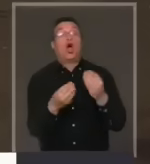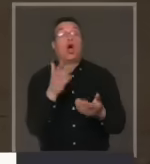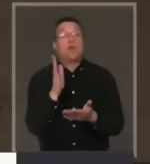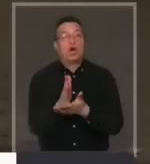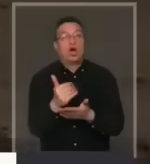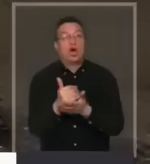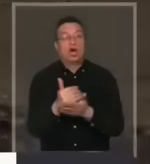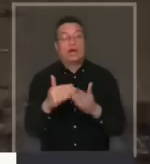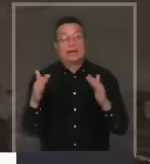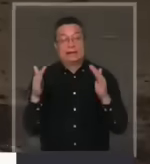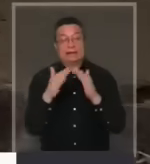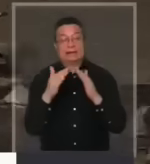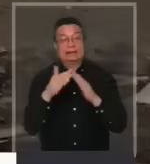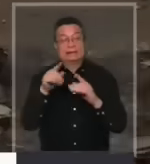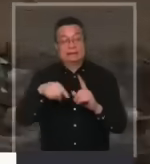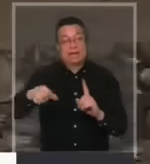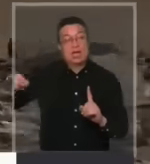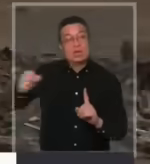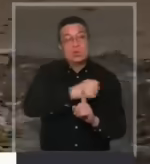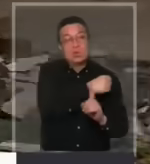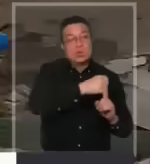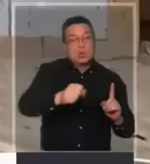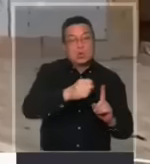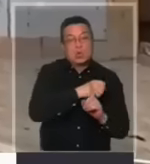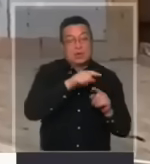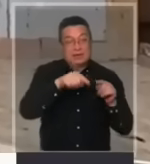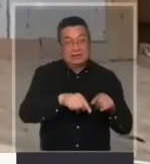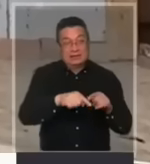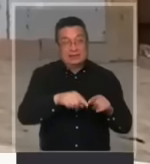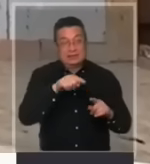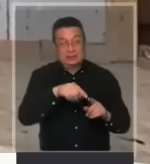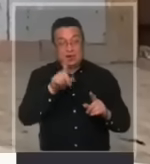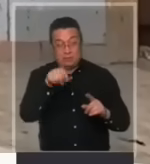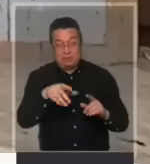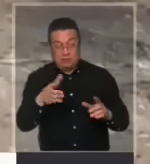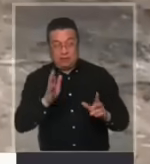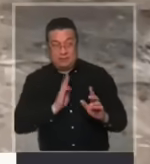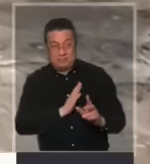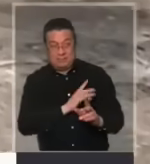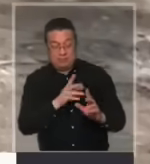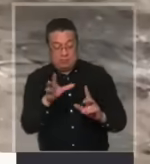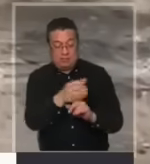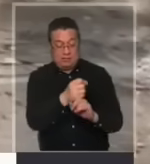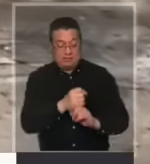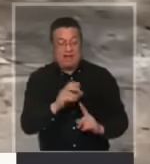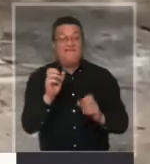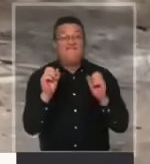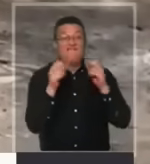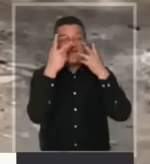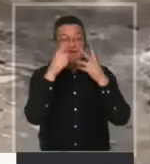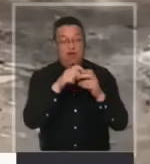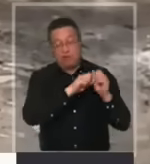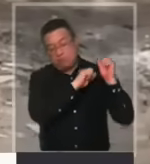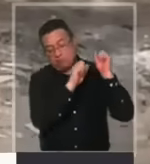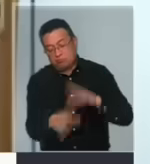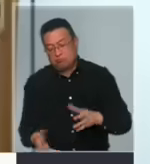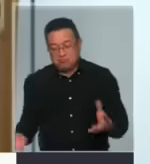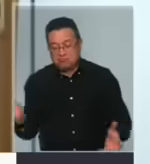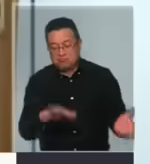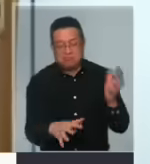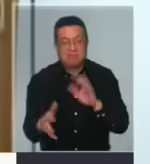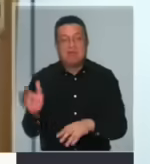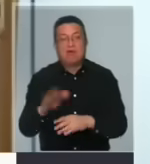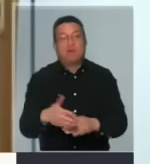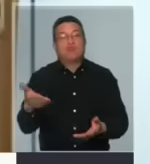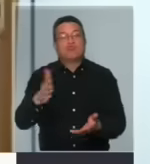La casa de tortura, donde uno de sus mismos integrantes fue enterrado vivo a 3 metros de profundidad. Creo